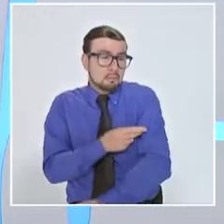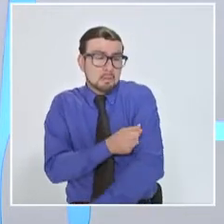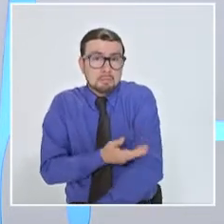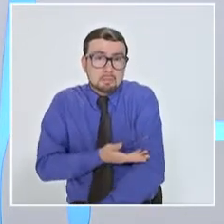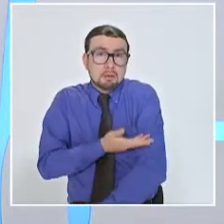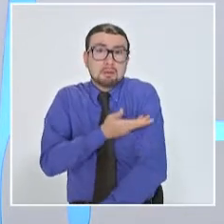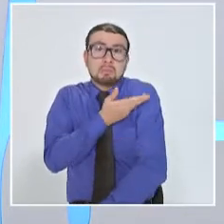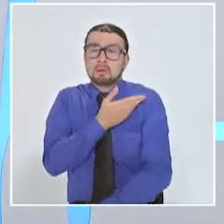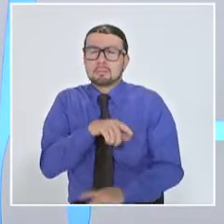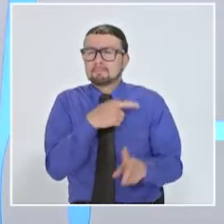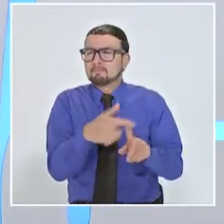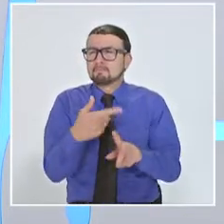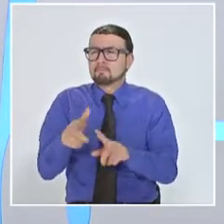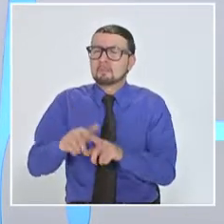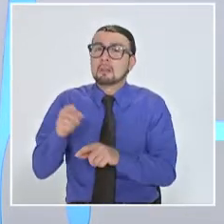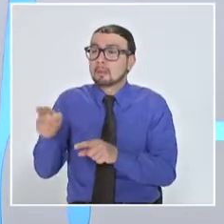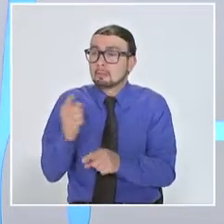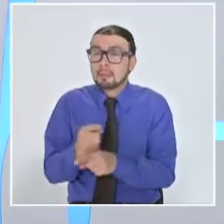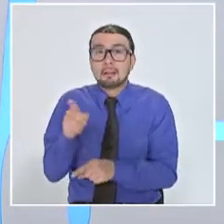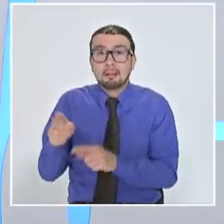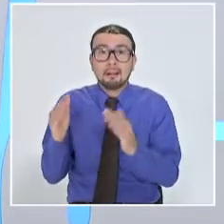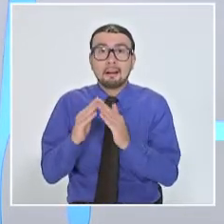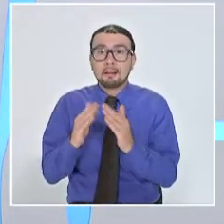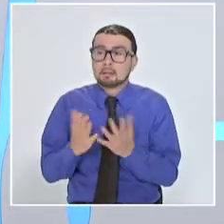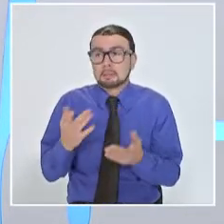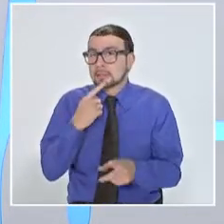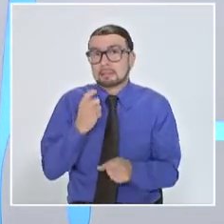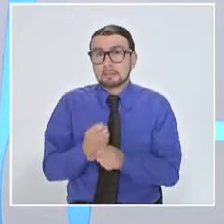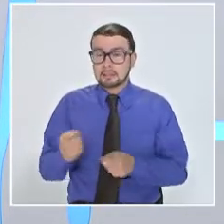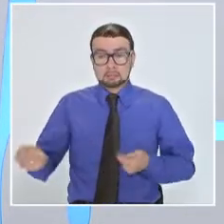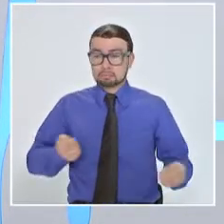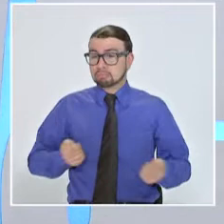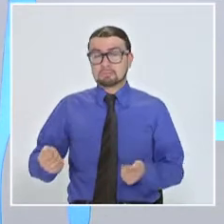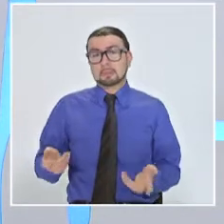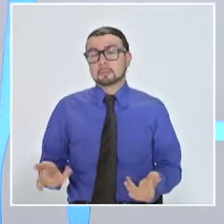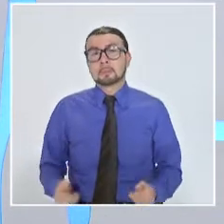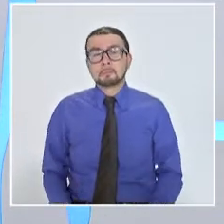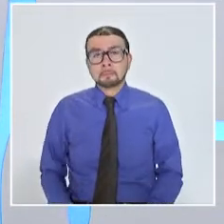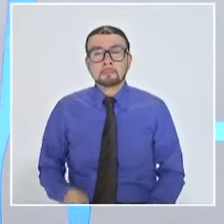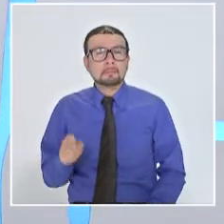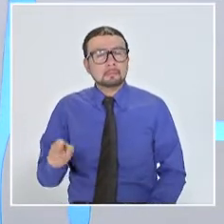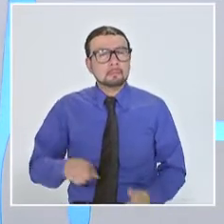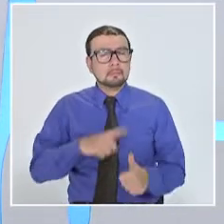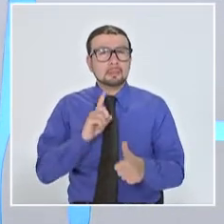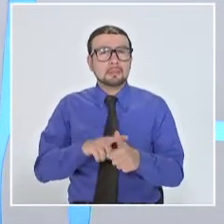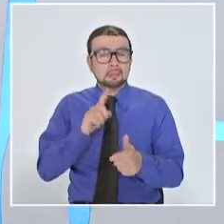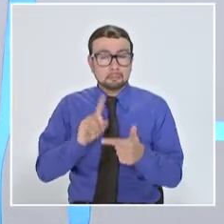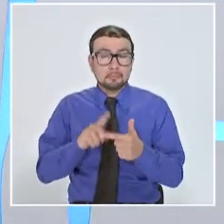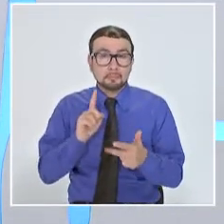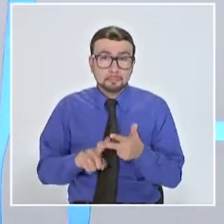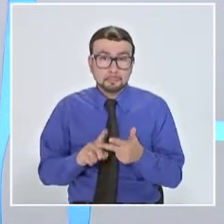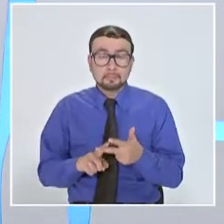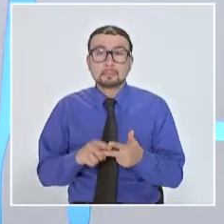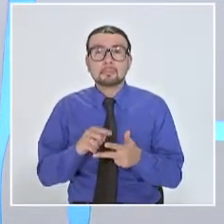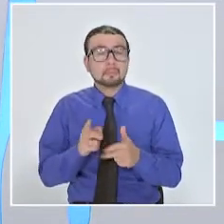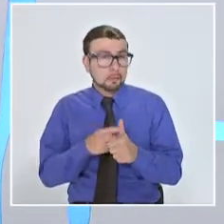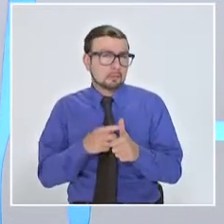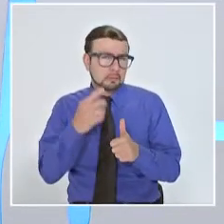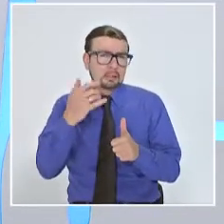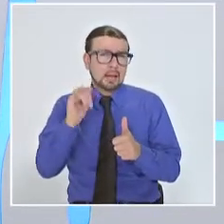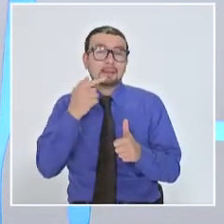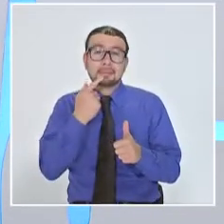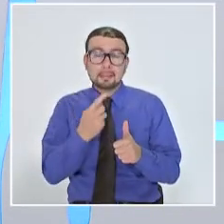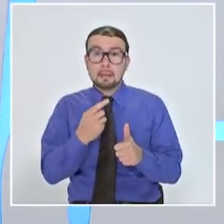diabetes y todas las complicaciones que trae de su casa, pues no vamos a hacer un adecuado tamizaje. El tercer componente, ya habíamos hablado que el primer componente del autoexamen